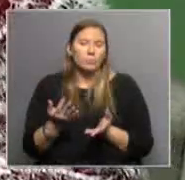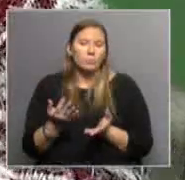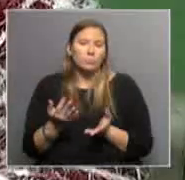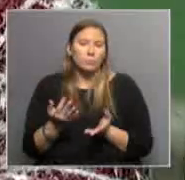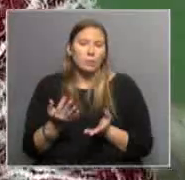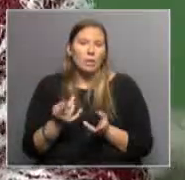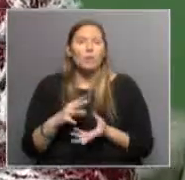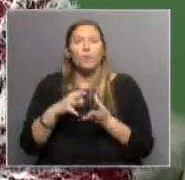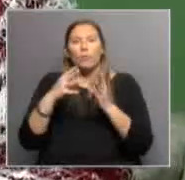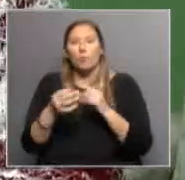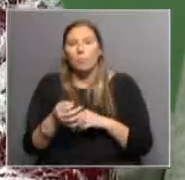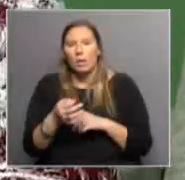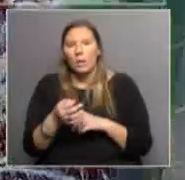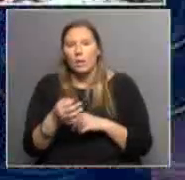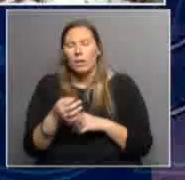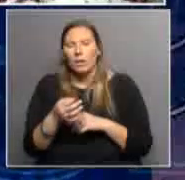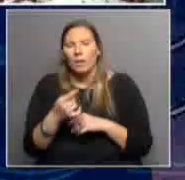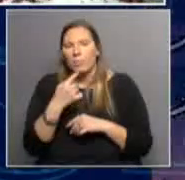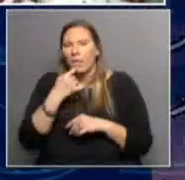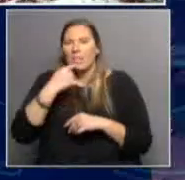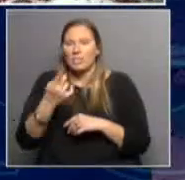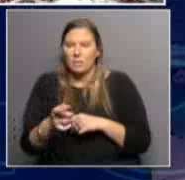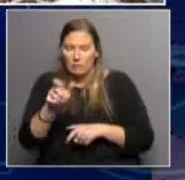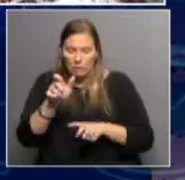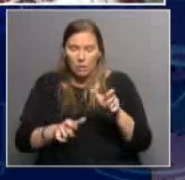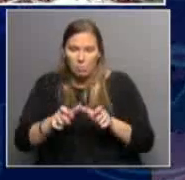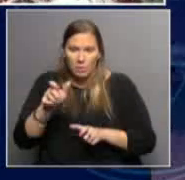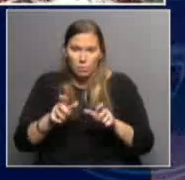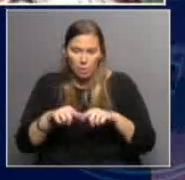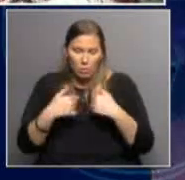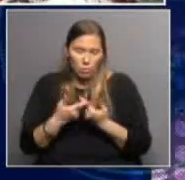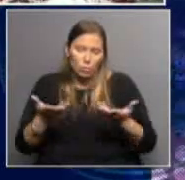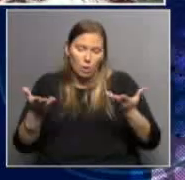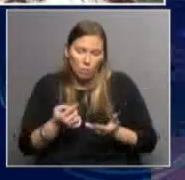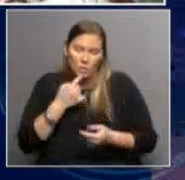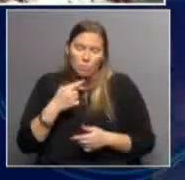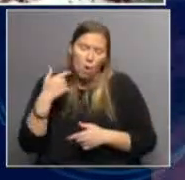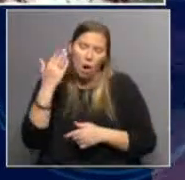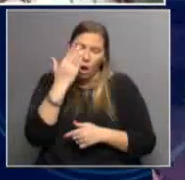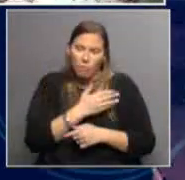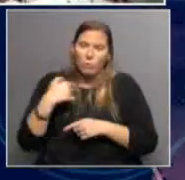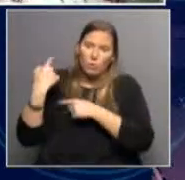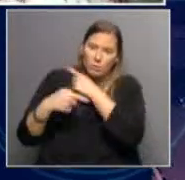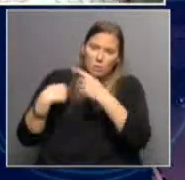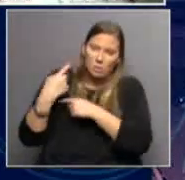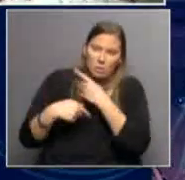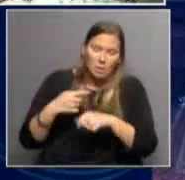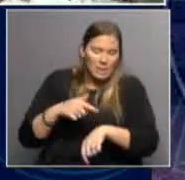los términos que se han utilizado para nominar a la población que nosotros hoy nominamos afrodescendientes,